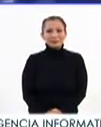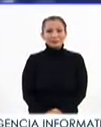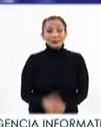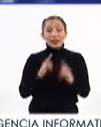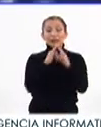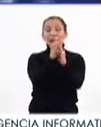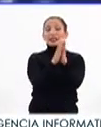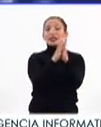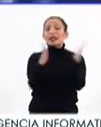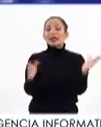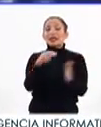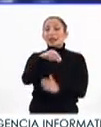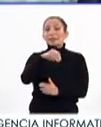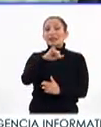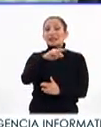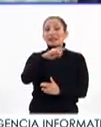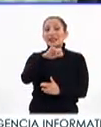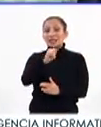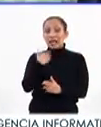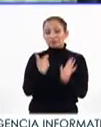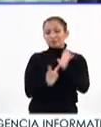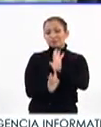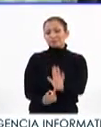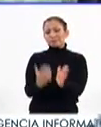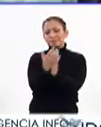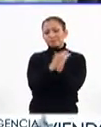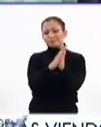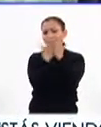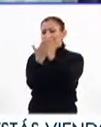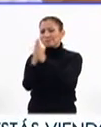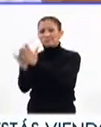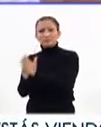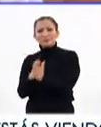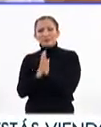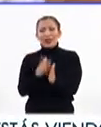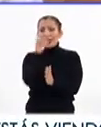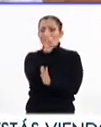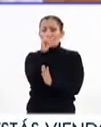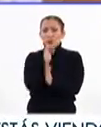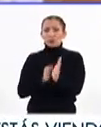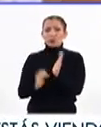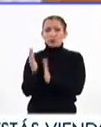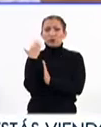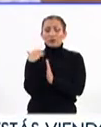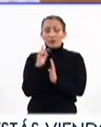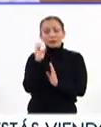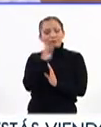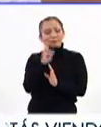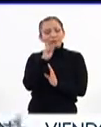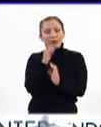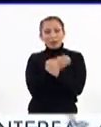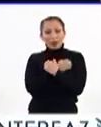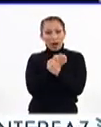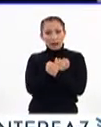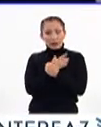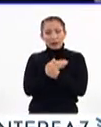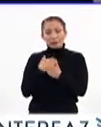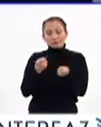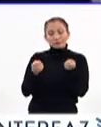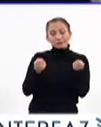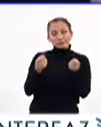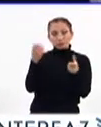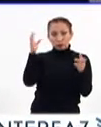En la Feria del Libro del Palacio de Minería se presentó la colección editorial en lenguas originarias del Laboratorio de Educación y